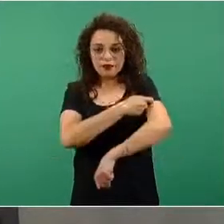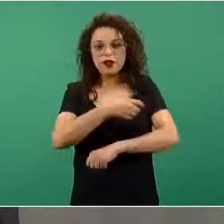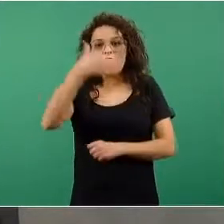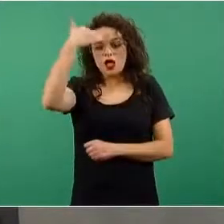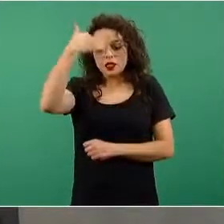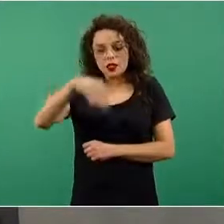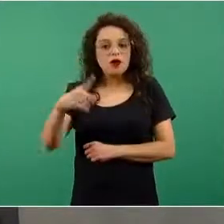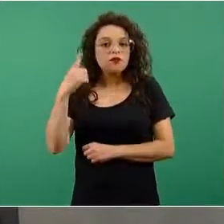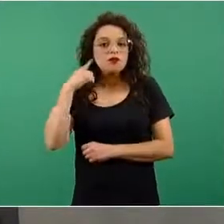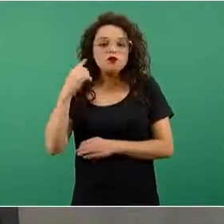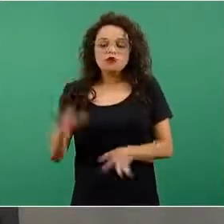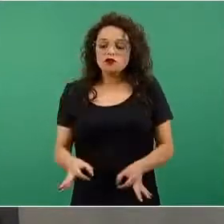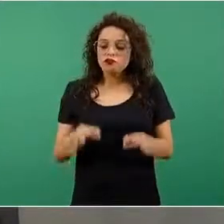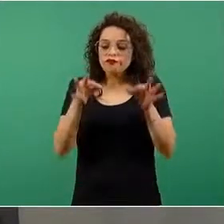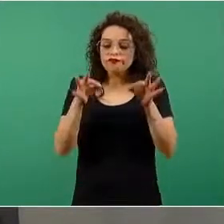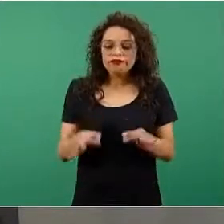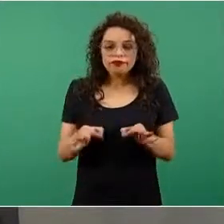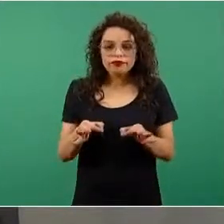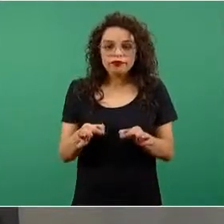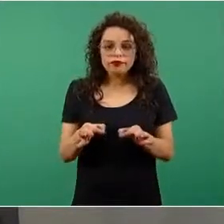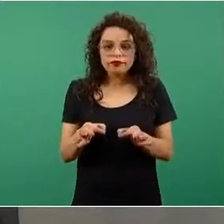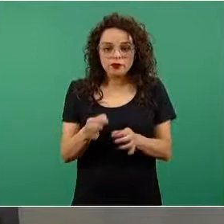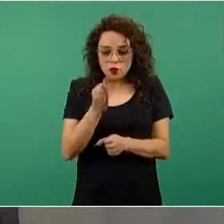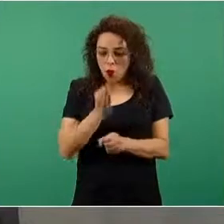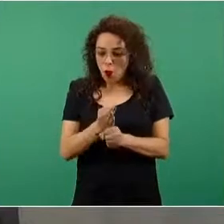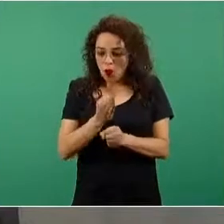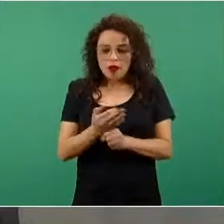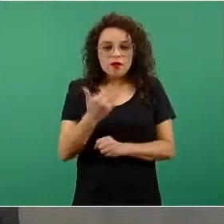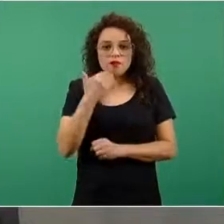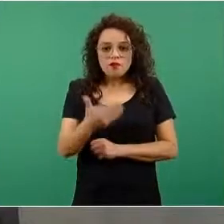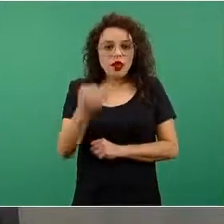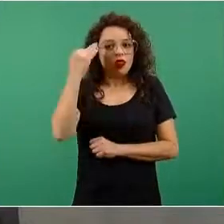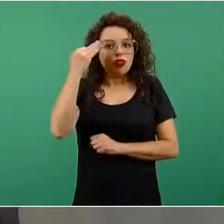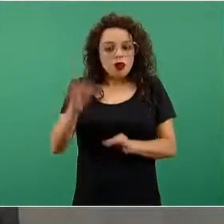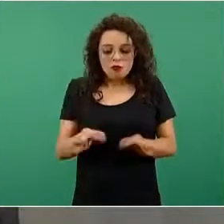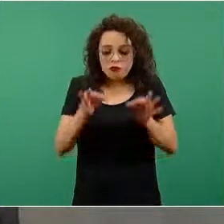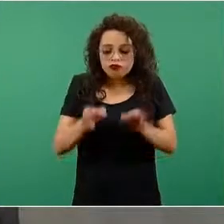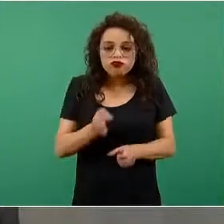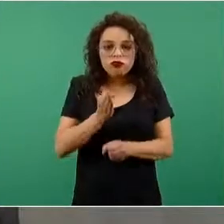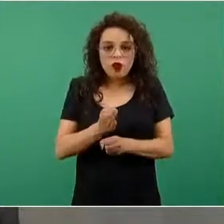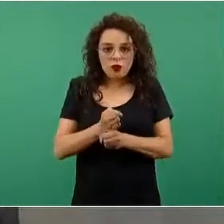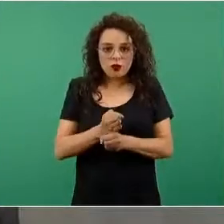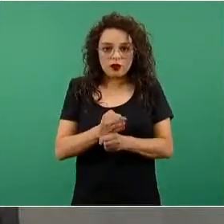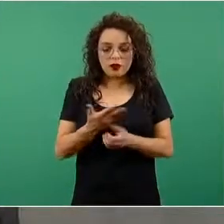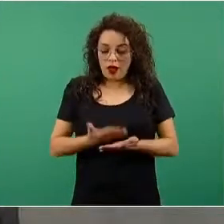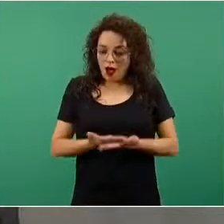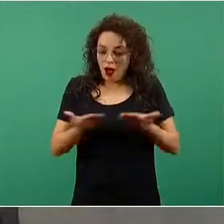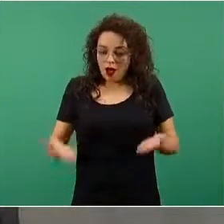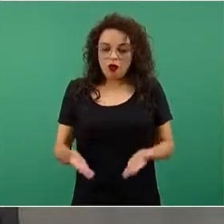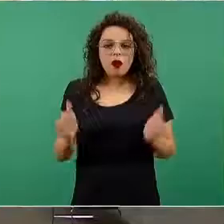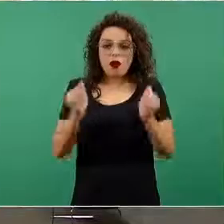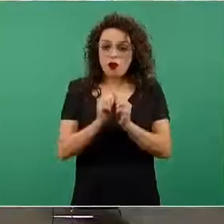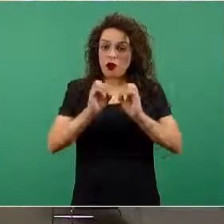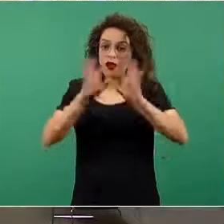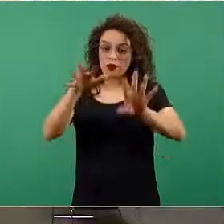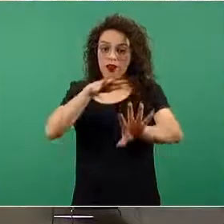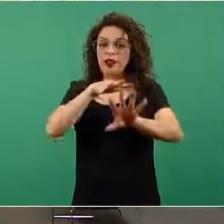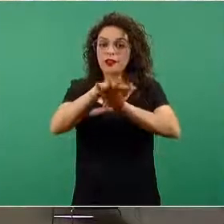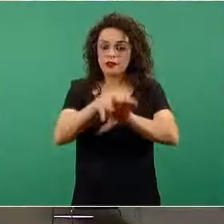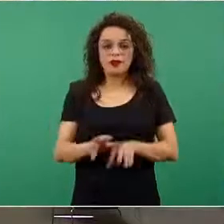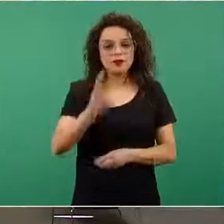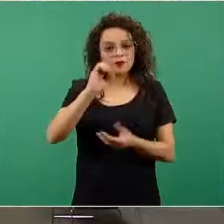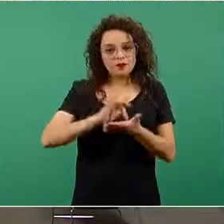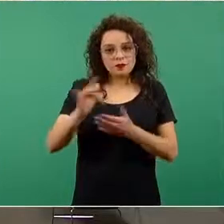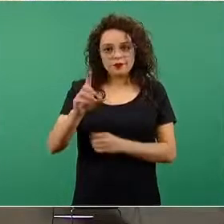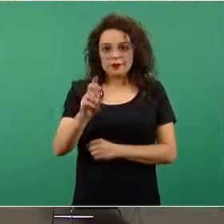de manera real, en tiempo real. Y seguiremos informando todo con absoluta transparencia. Muchas gracias, doctora Lomía.